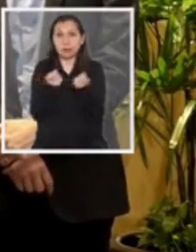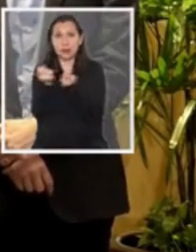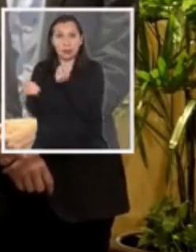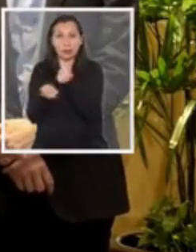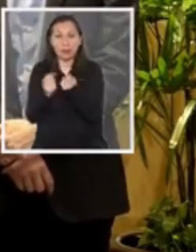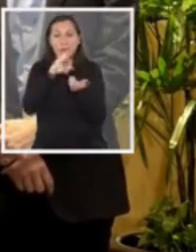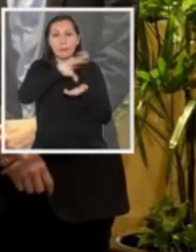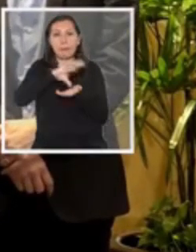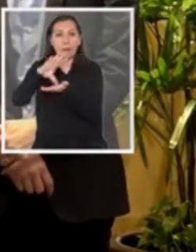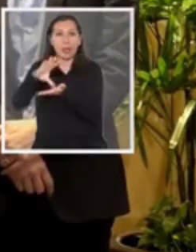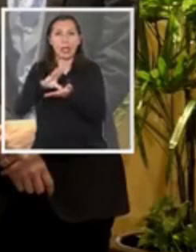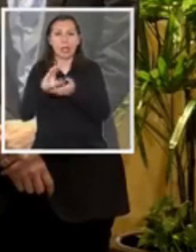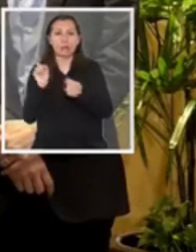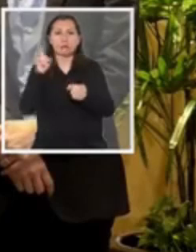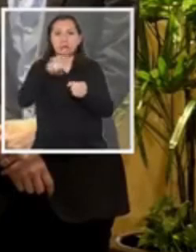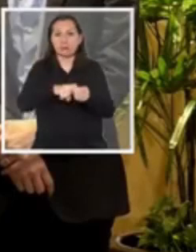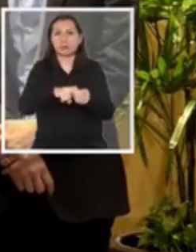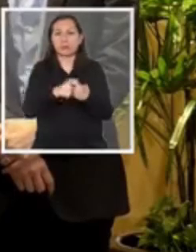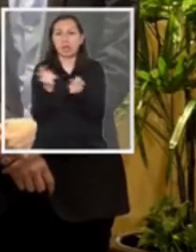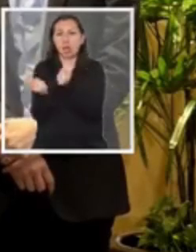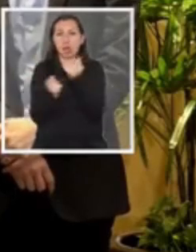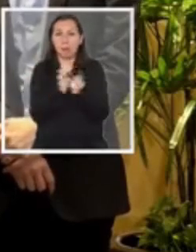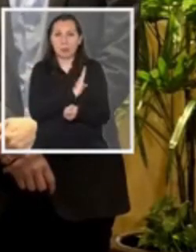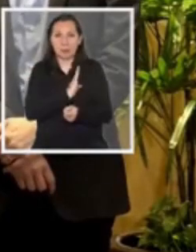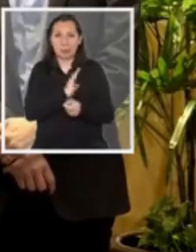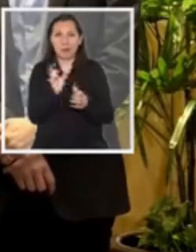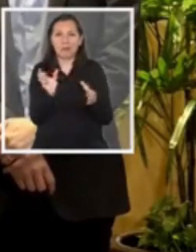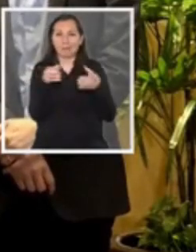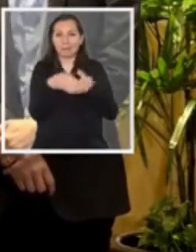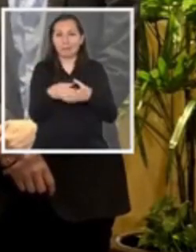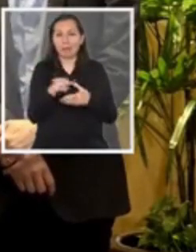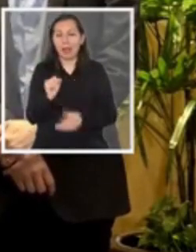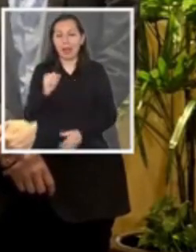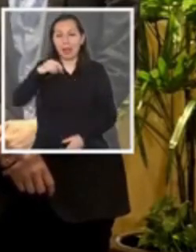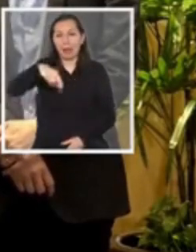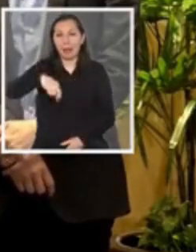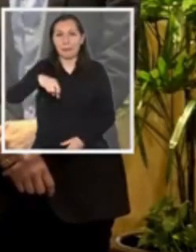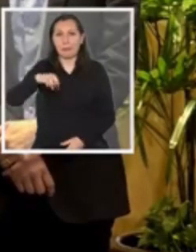con países miembros, con economías miembros de APEC.